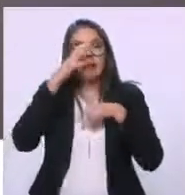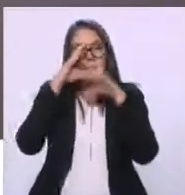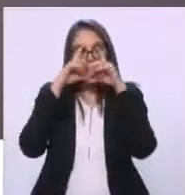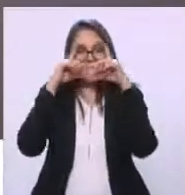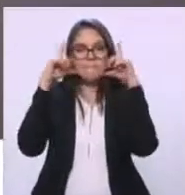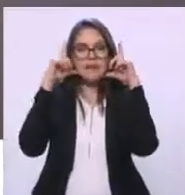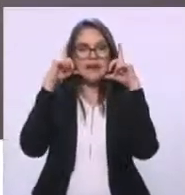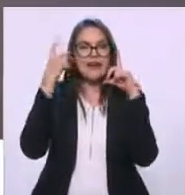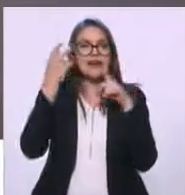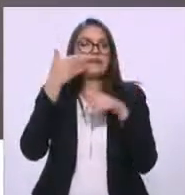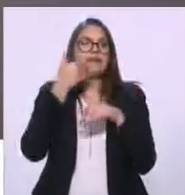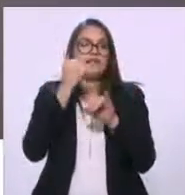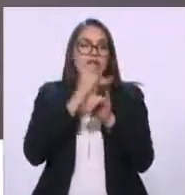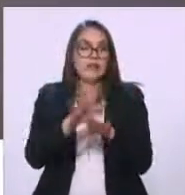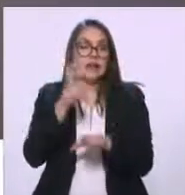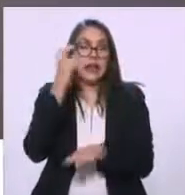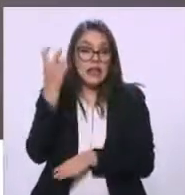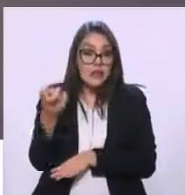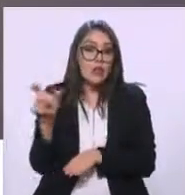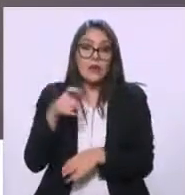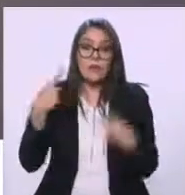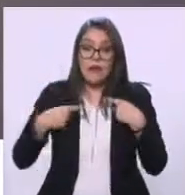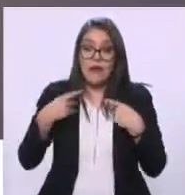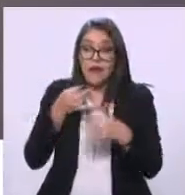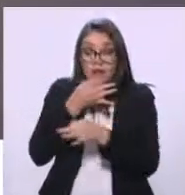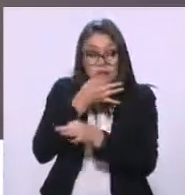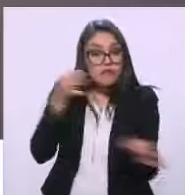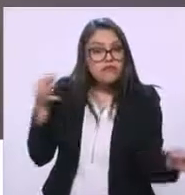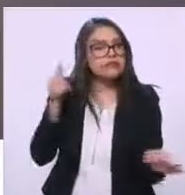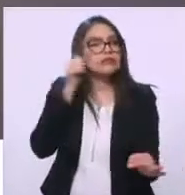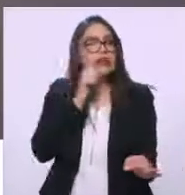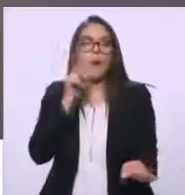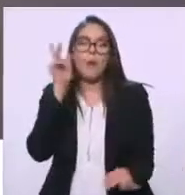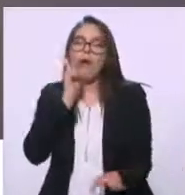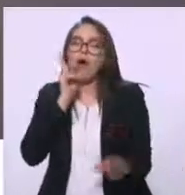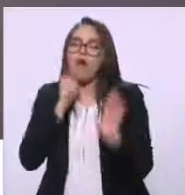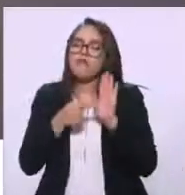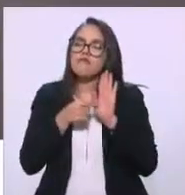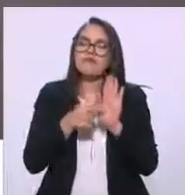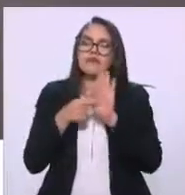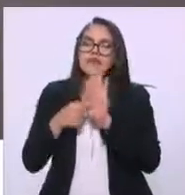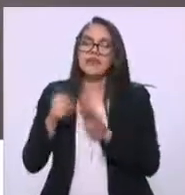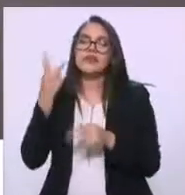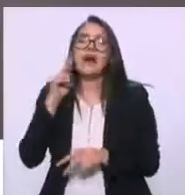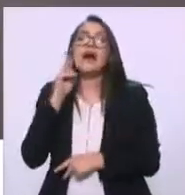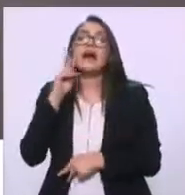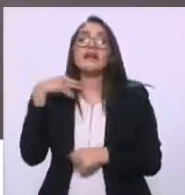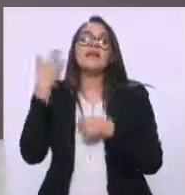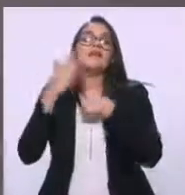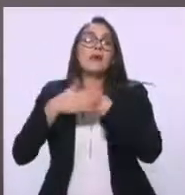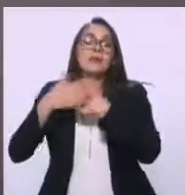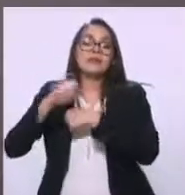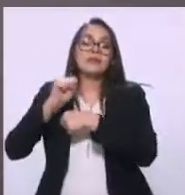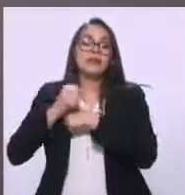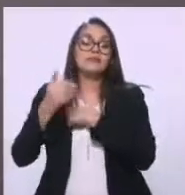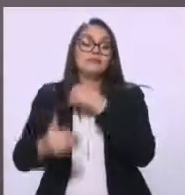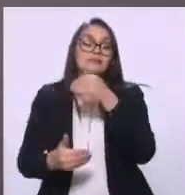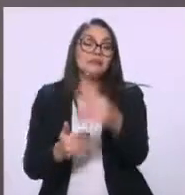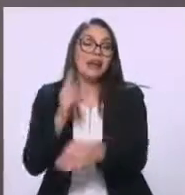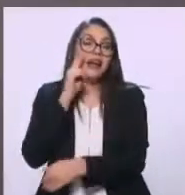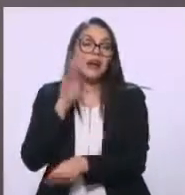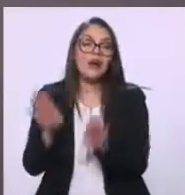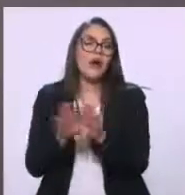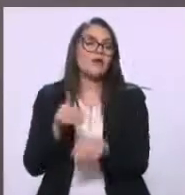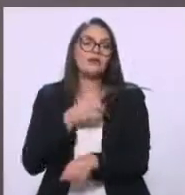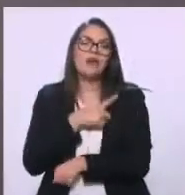funciona Anonymous, y esto no hace Anonymous. Anonymous hace otro tipo de operaciones. Pues ya sabremos la verdad en unas semanas de qué se trata, si fue todo un